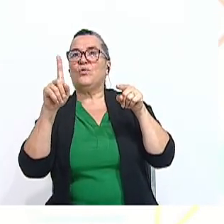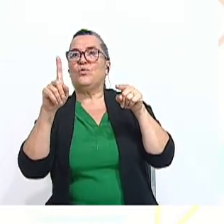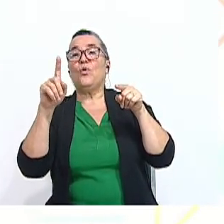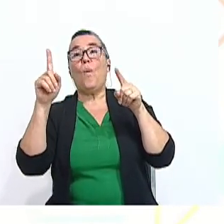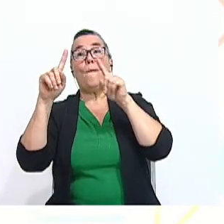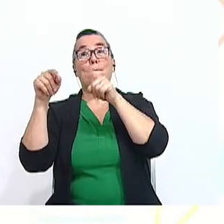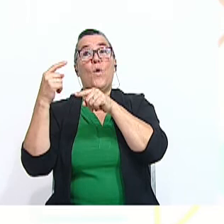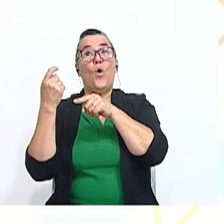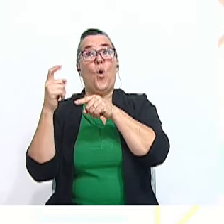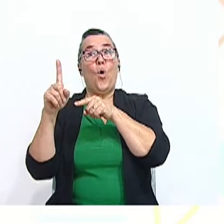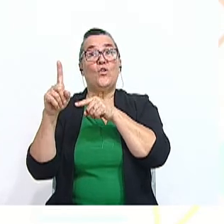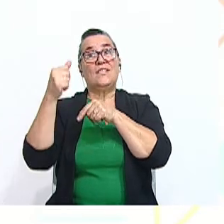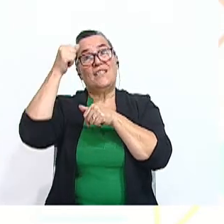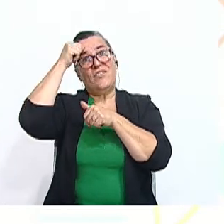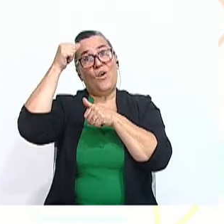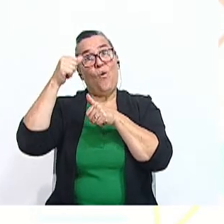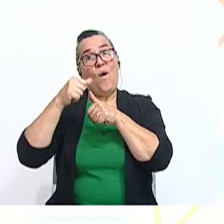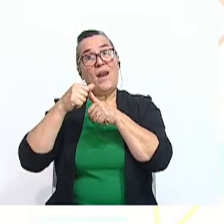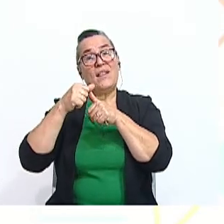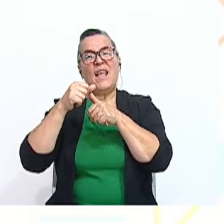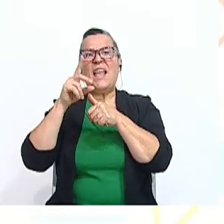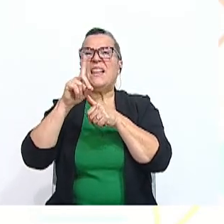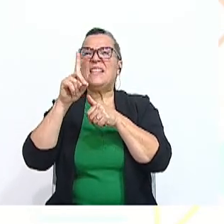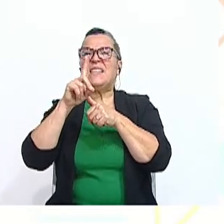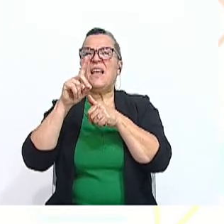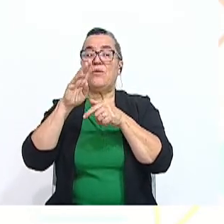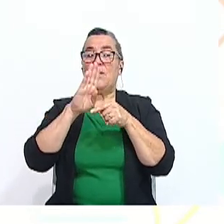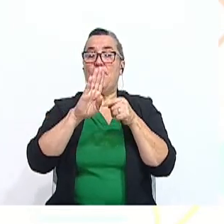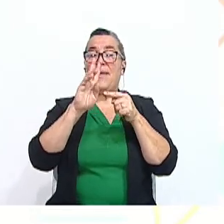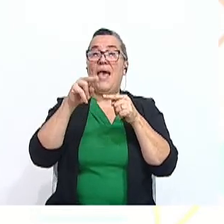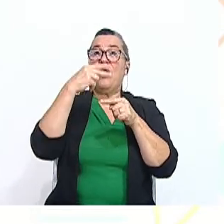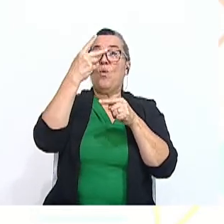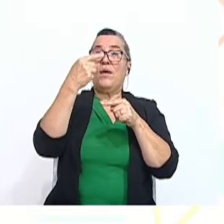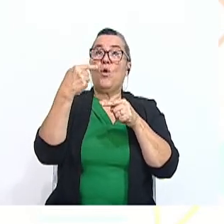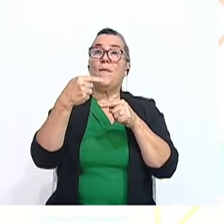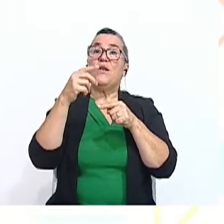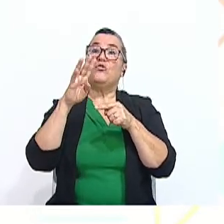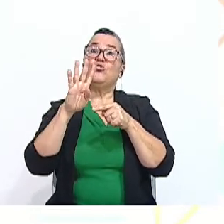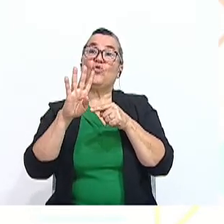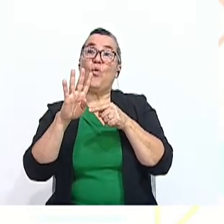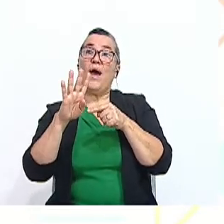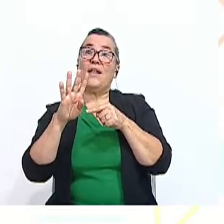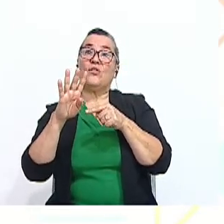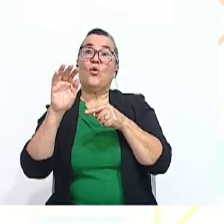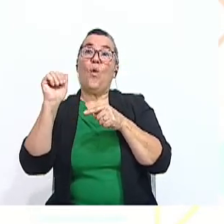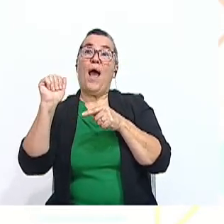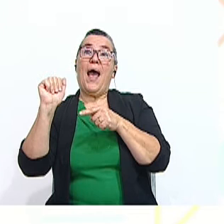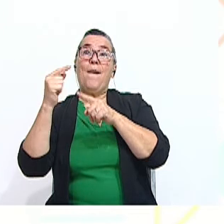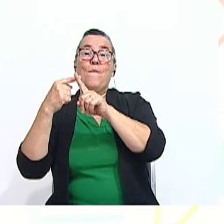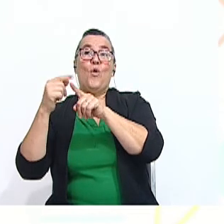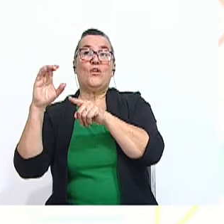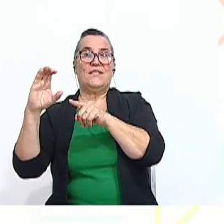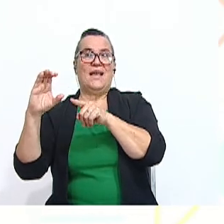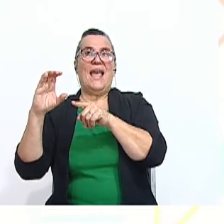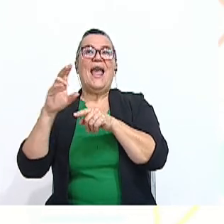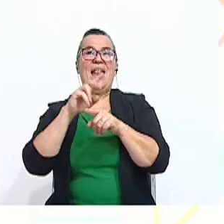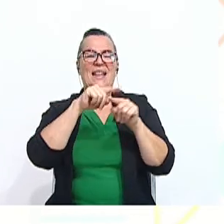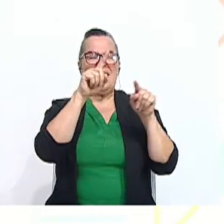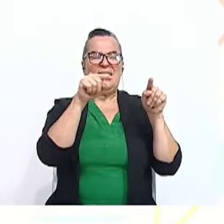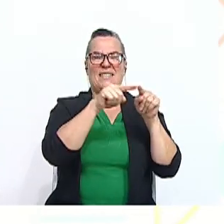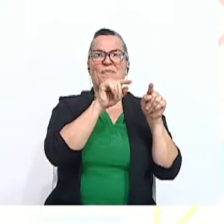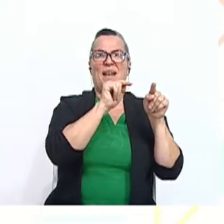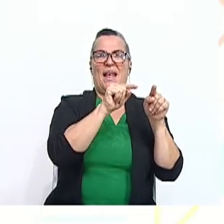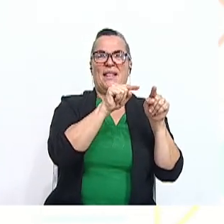11. Recordemos, el discriminante es b al cuadrado menos 4a por c. ¿Quién era